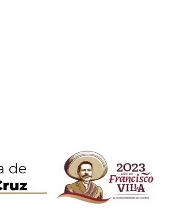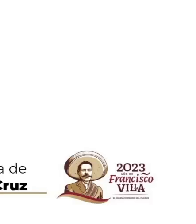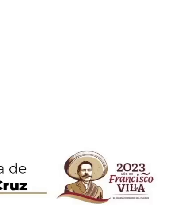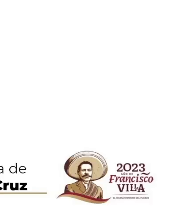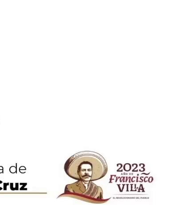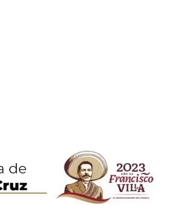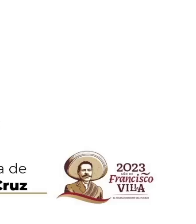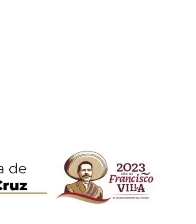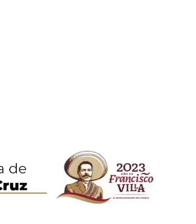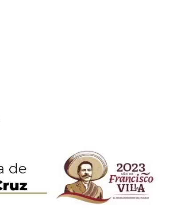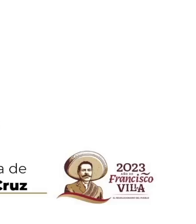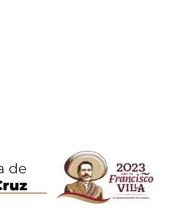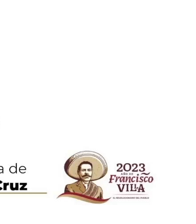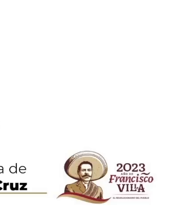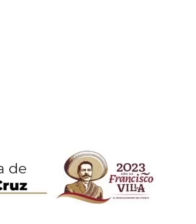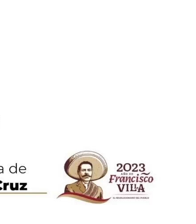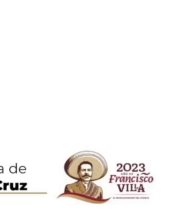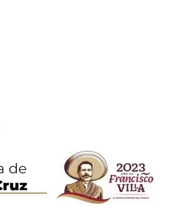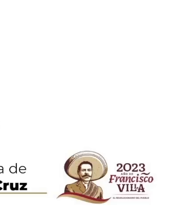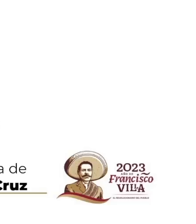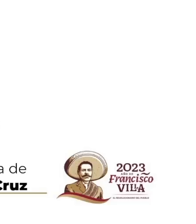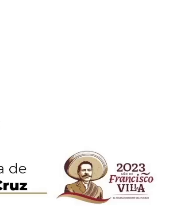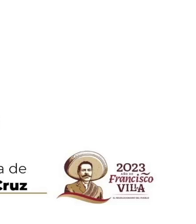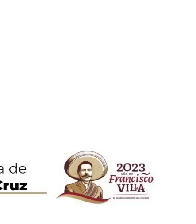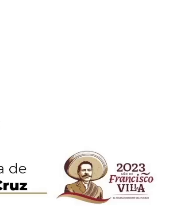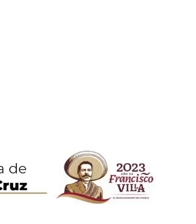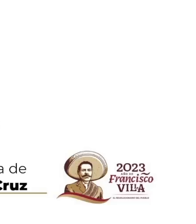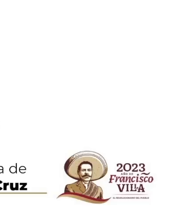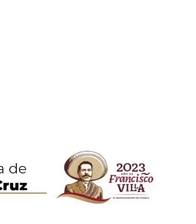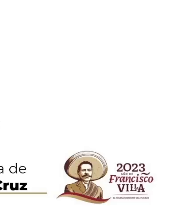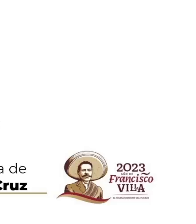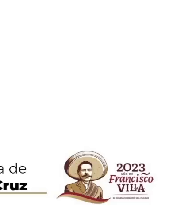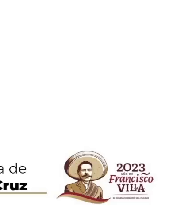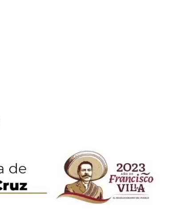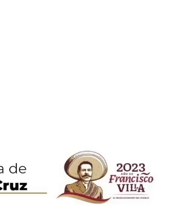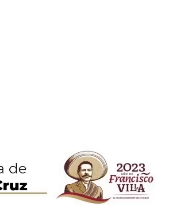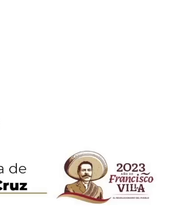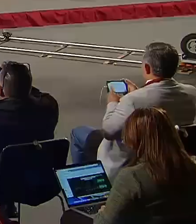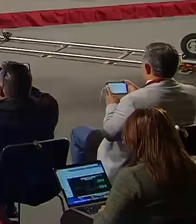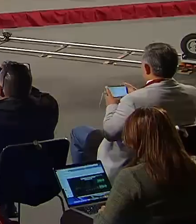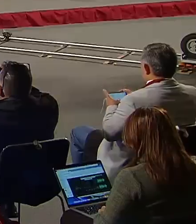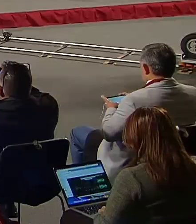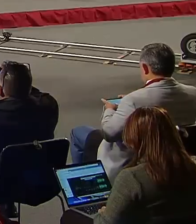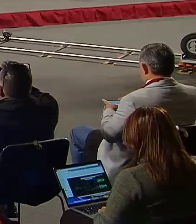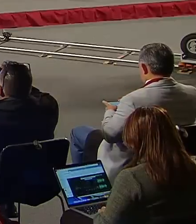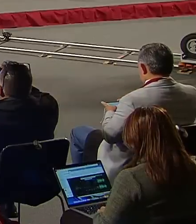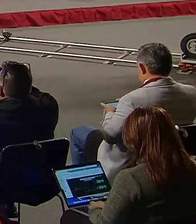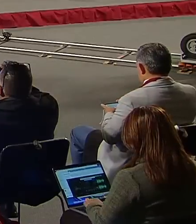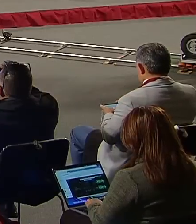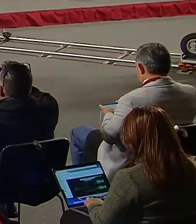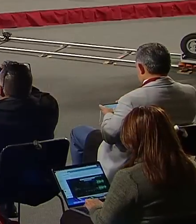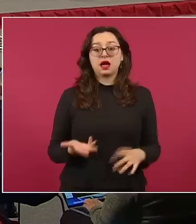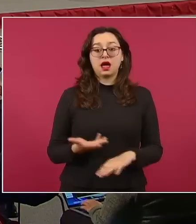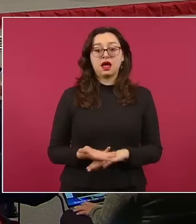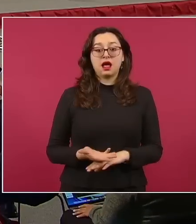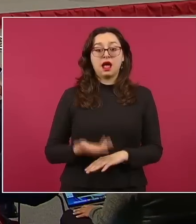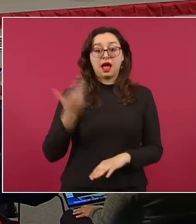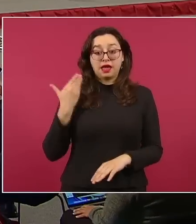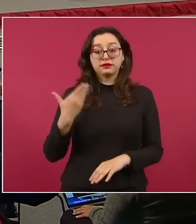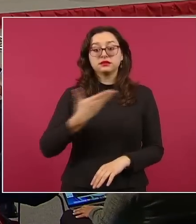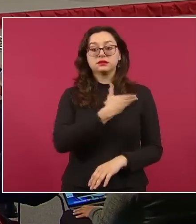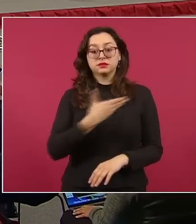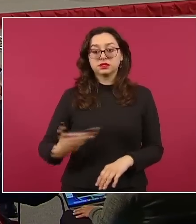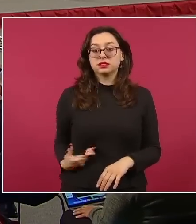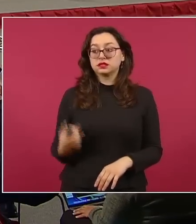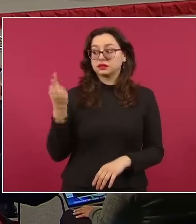las condiciones críticas en que se encontraba por falta de mantenimiento adecuado y una nula inversión en sus